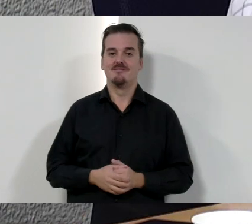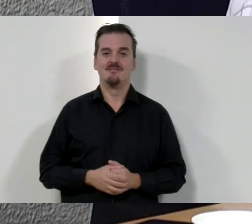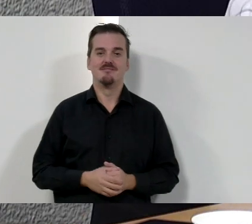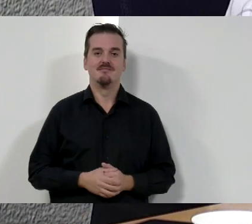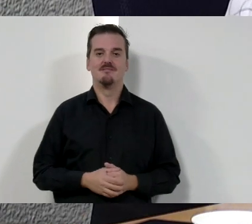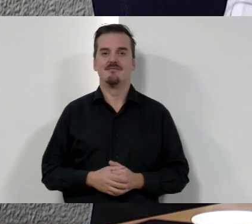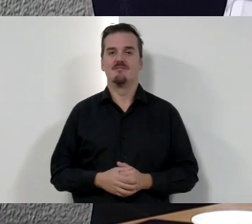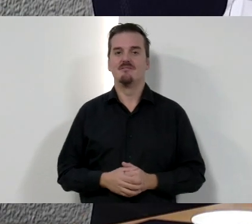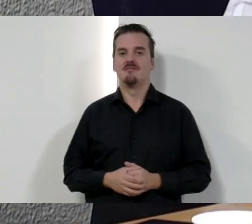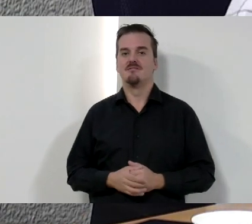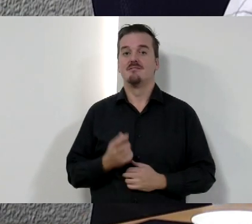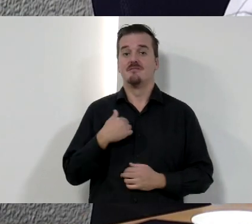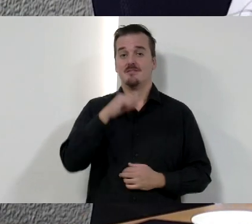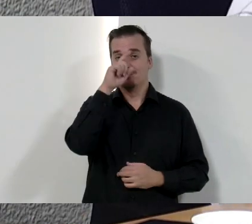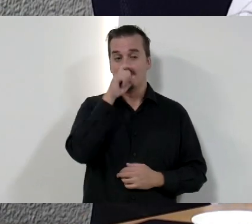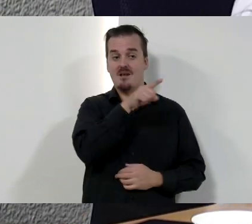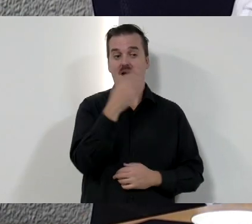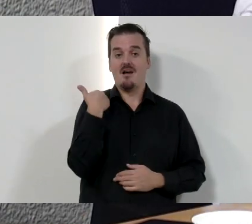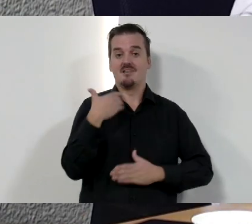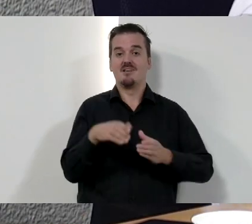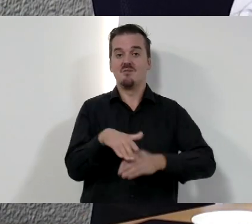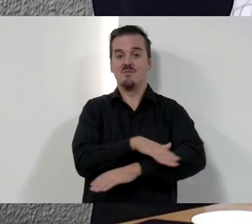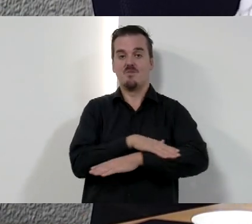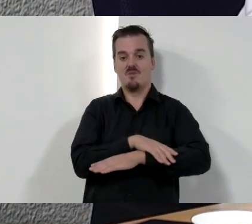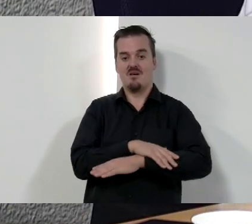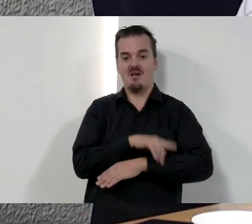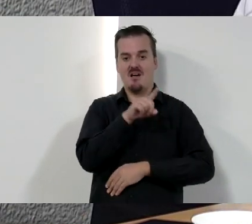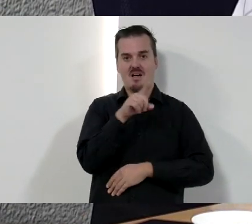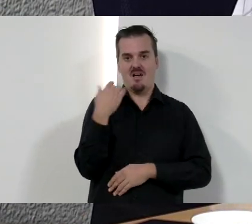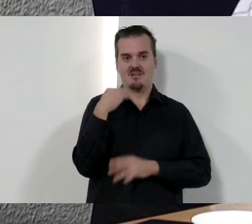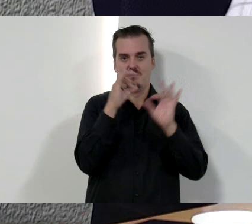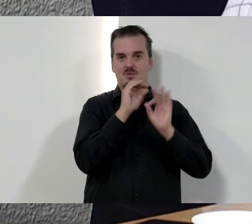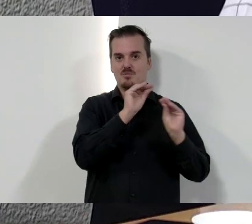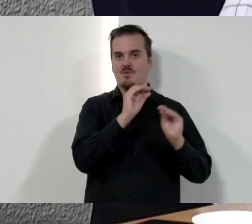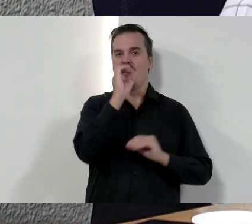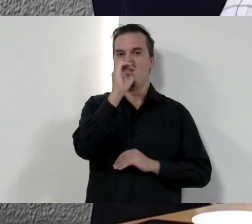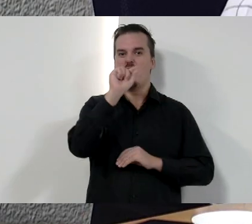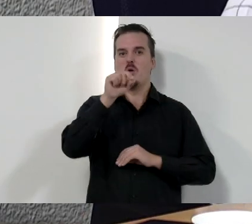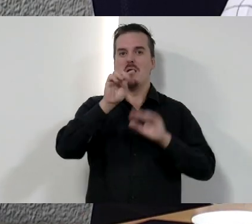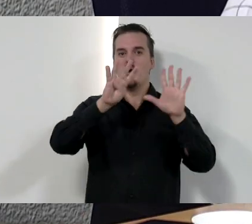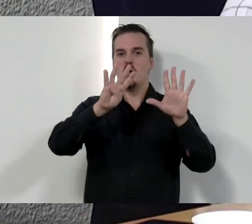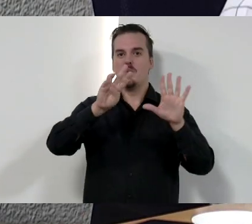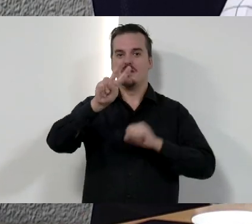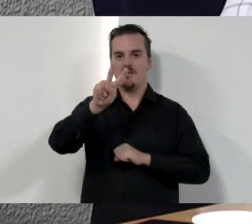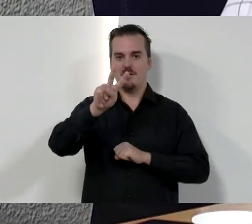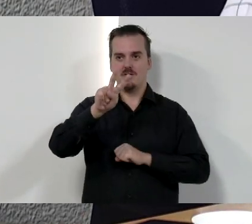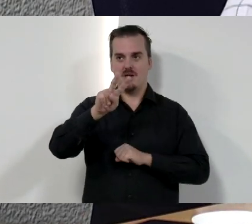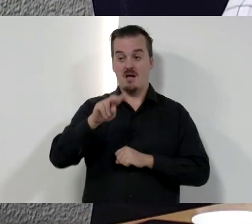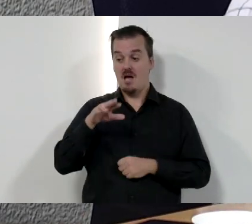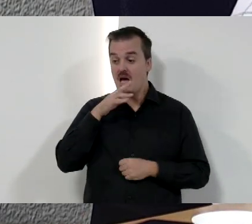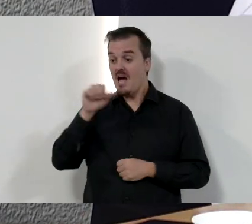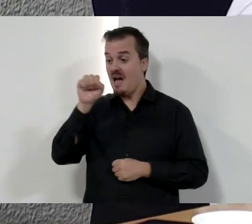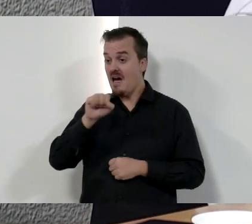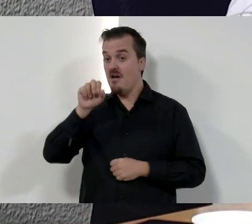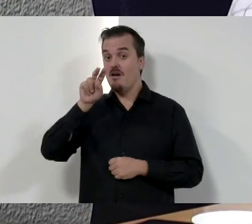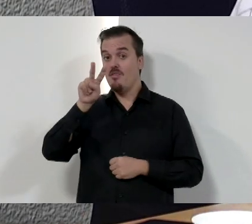Yo recuerdo que cuando ustedes dejaron el gobierno, el tipo estaba al 0,92. Al año 2023 va a estar al 0,78.